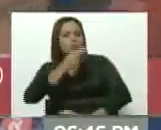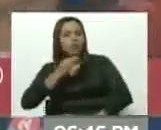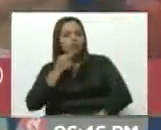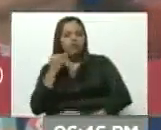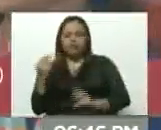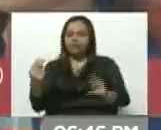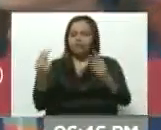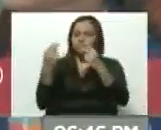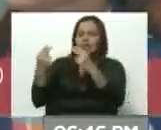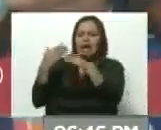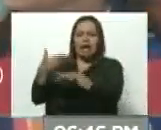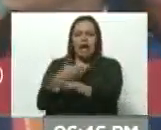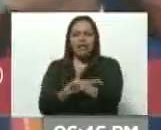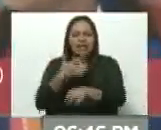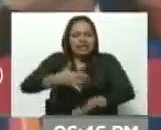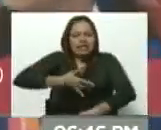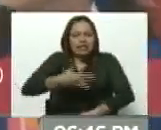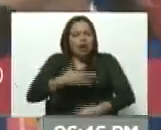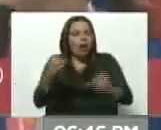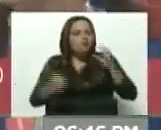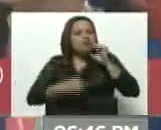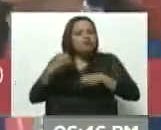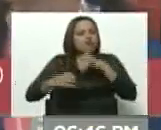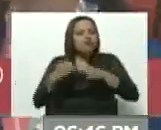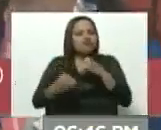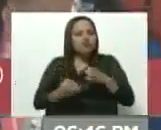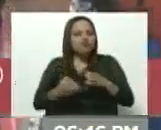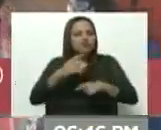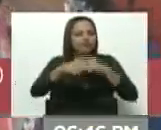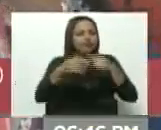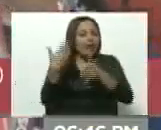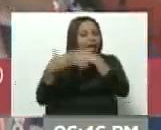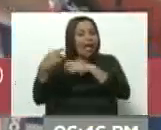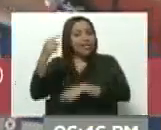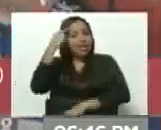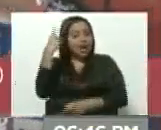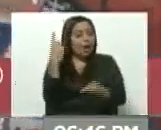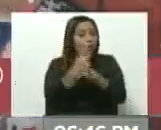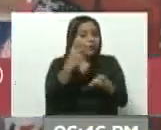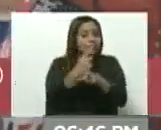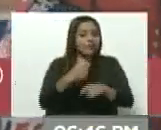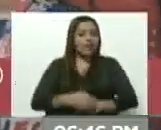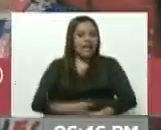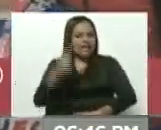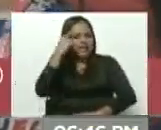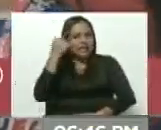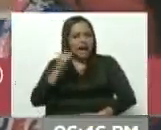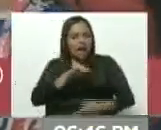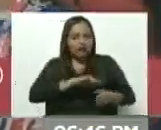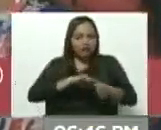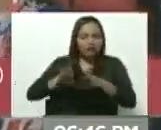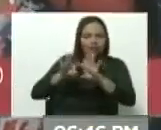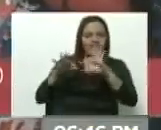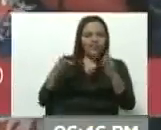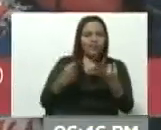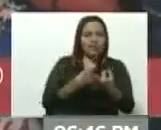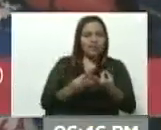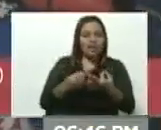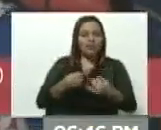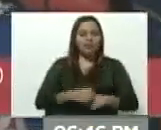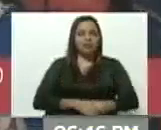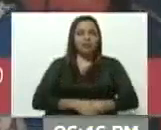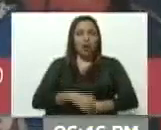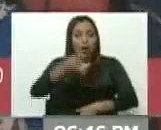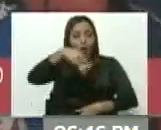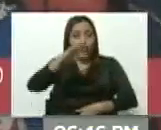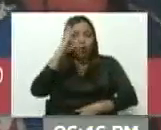vio, que vibró con ustedes justamente durante todos estos días de competencia, días en los que tuvieron apartados de sus familiares, el resto de los muchachos que también, bueno,